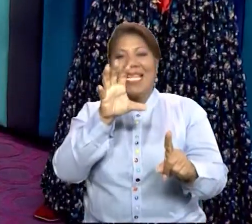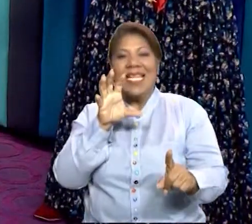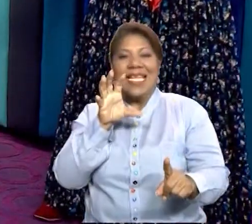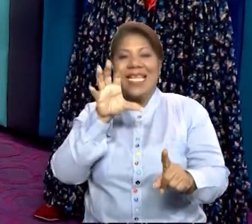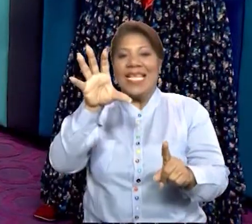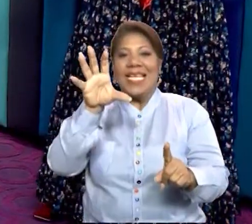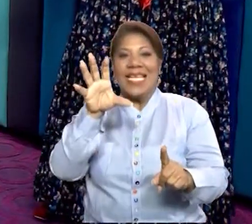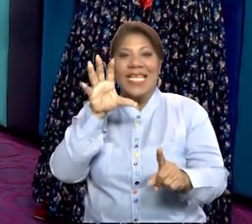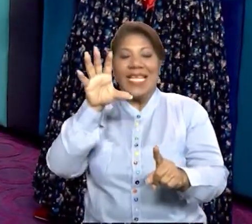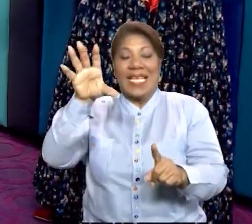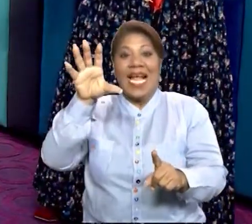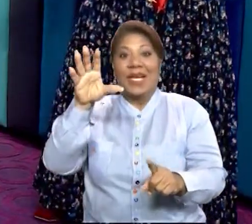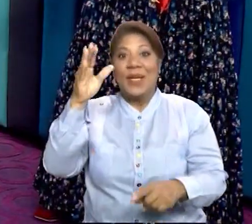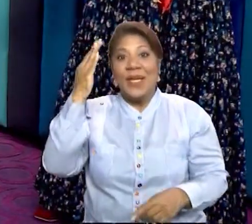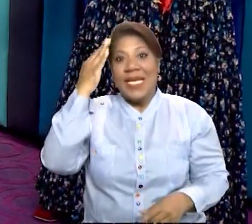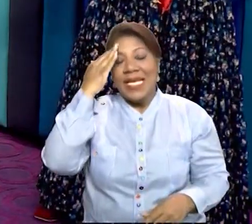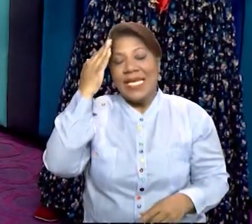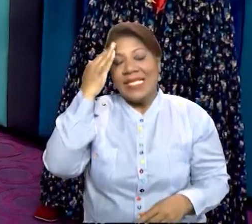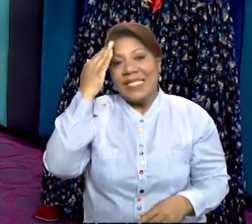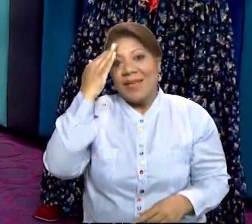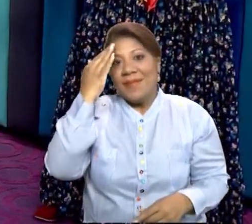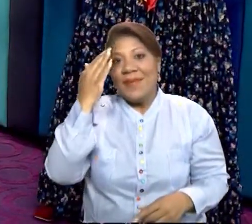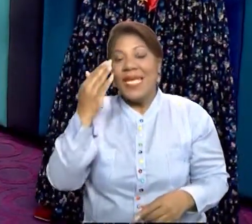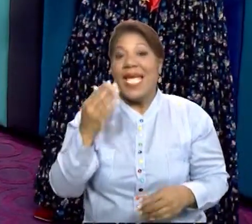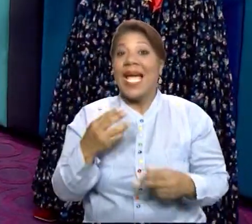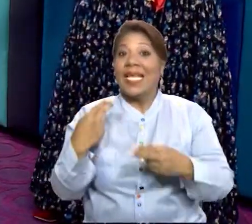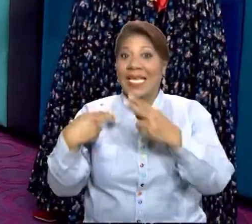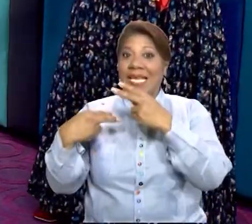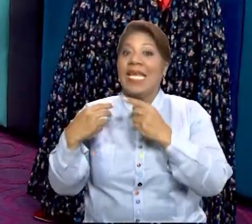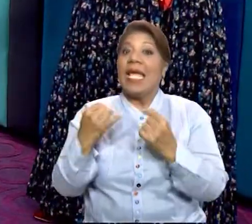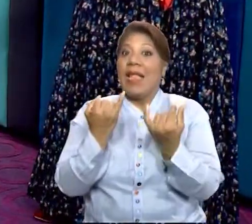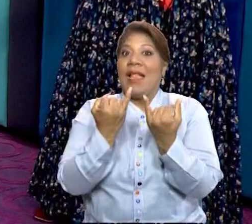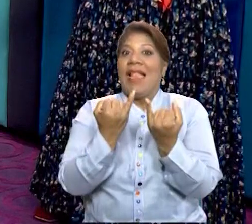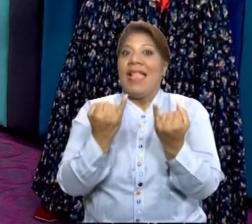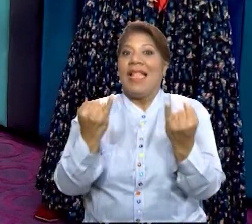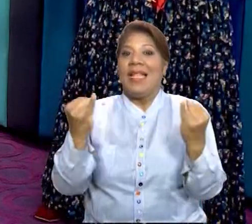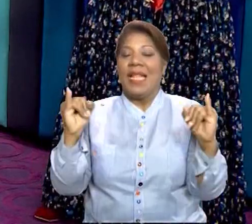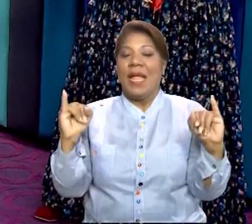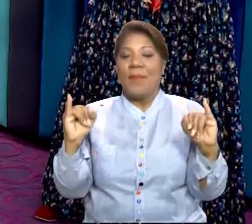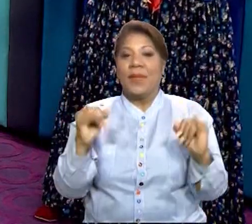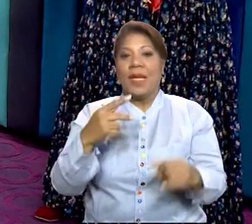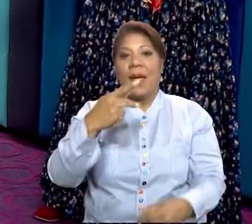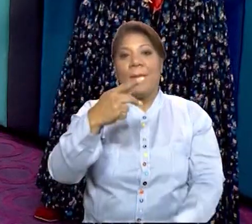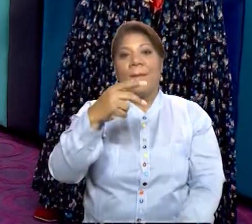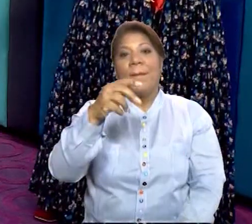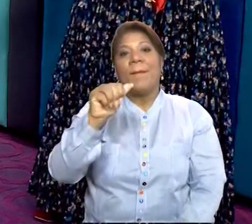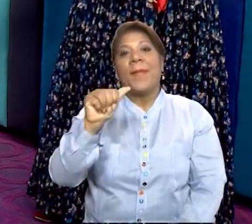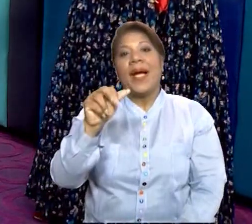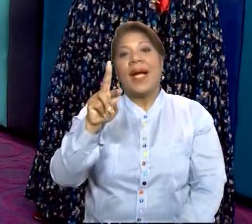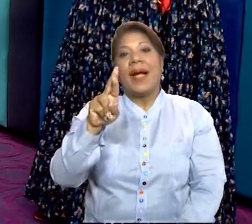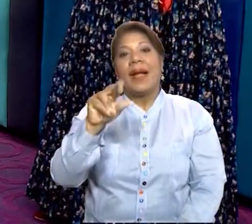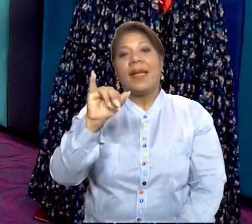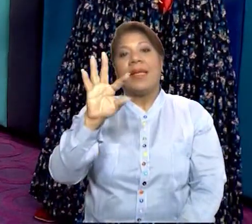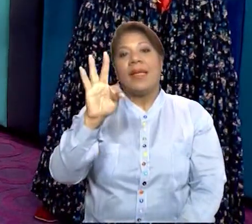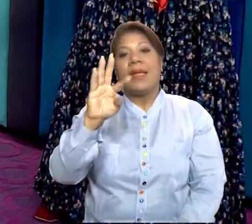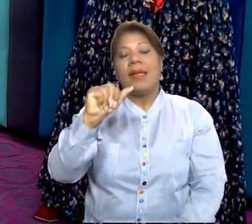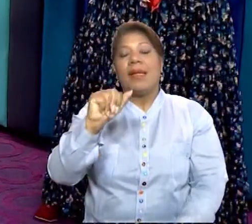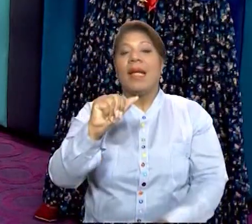de adhesión de diferentes lugares que existían, Parita, Penonomé,